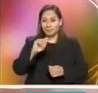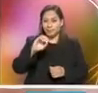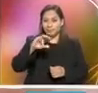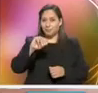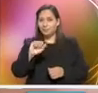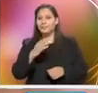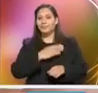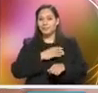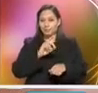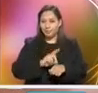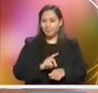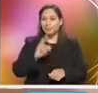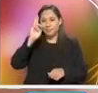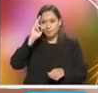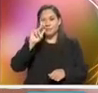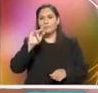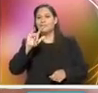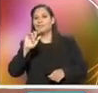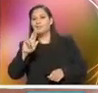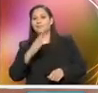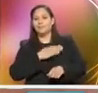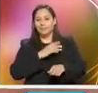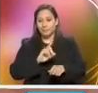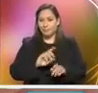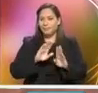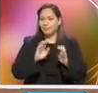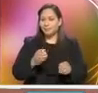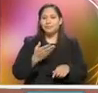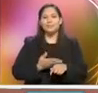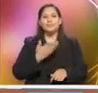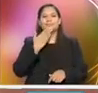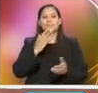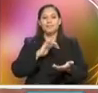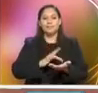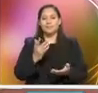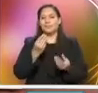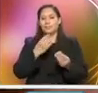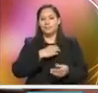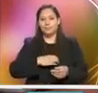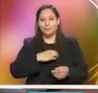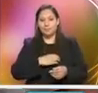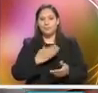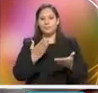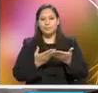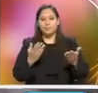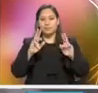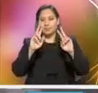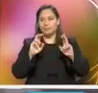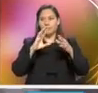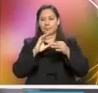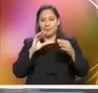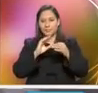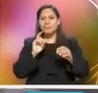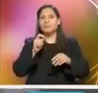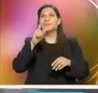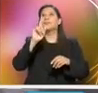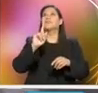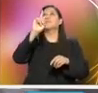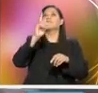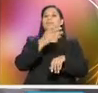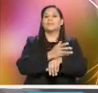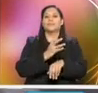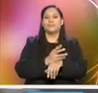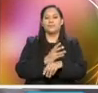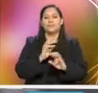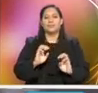Severino, muy buenos días. Hola Pilar, buenos días, ¿cómo estás? Muy bien, gracias. Pues muy contenta de que vamos a tocar este tema de las azoteas